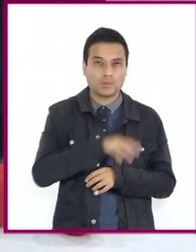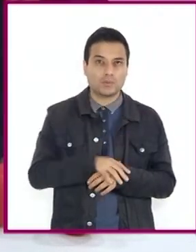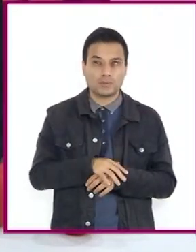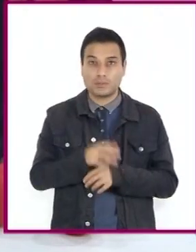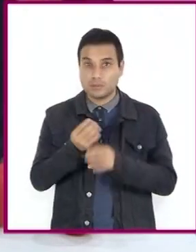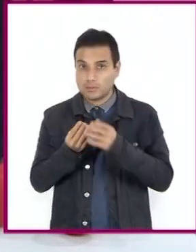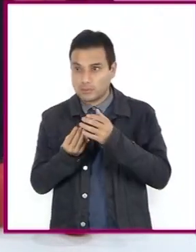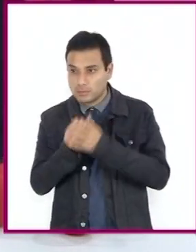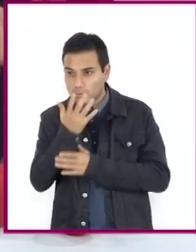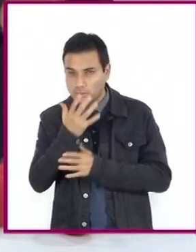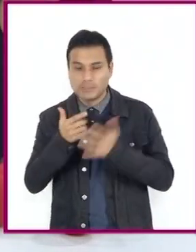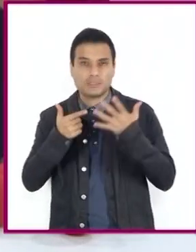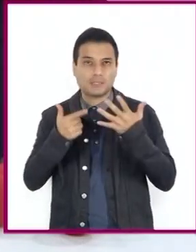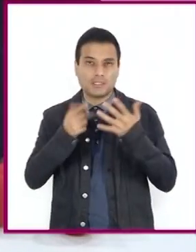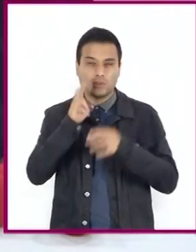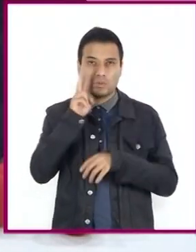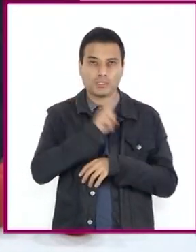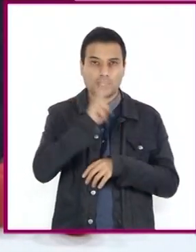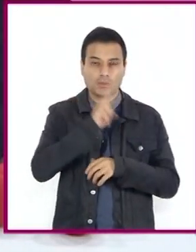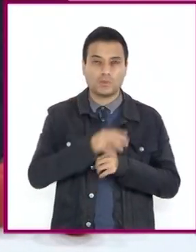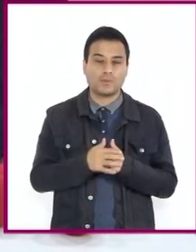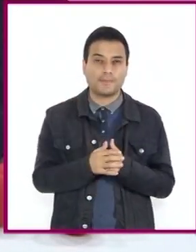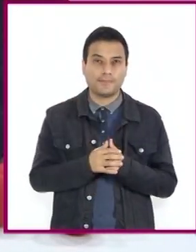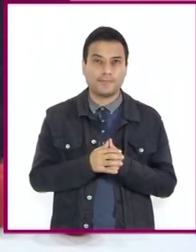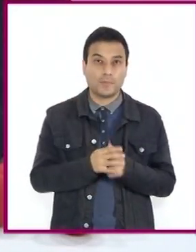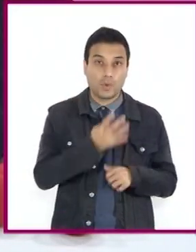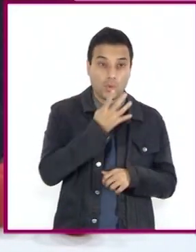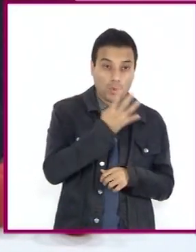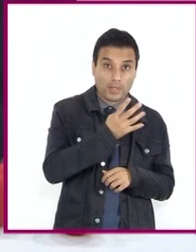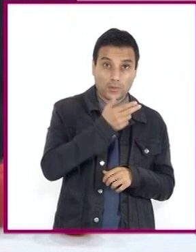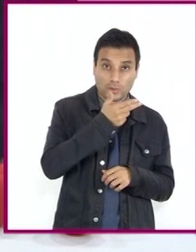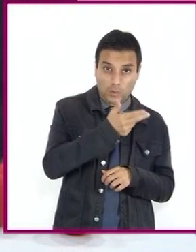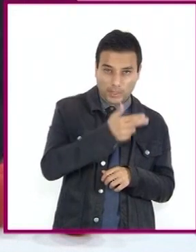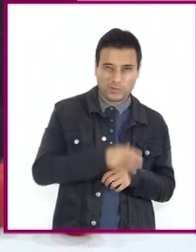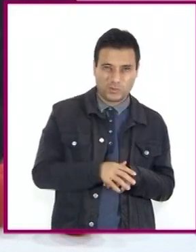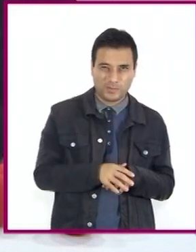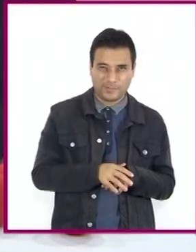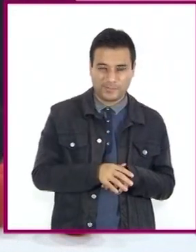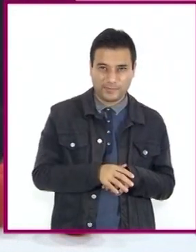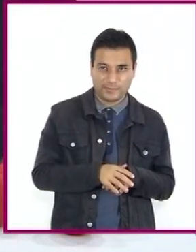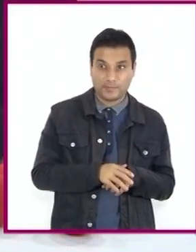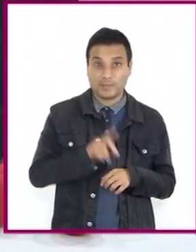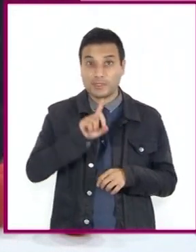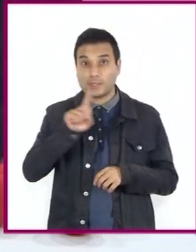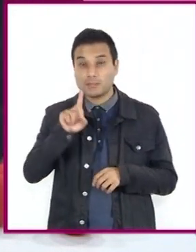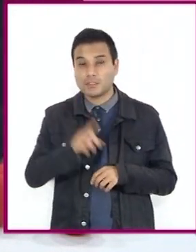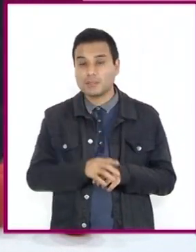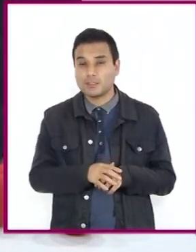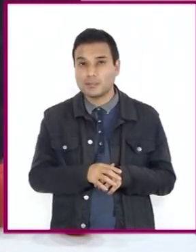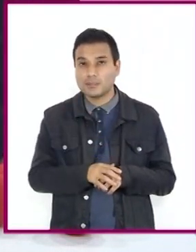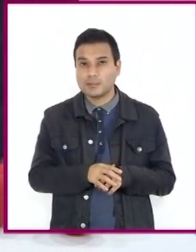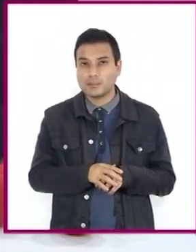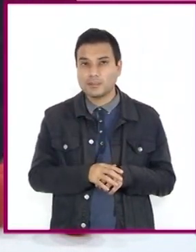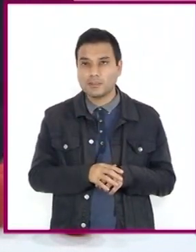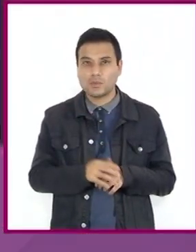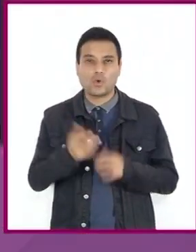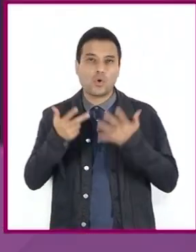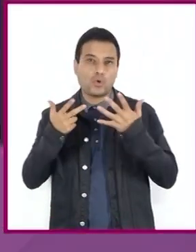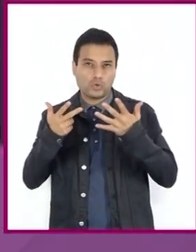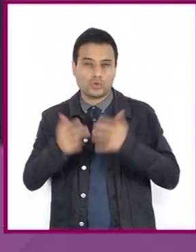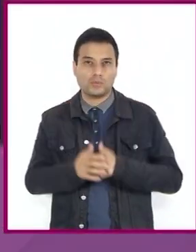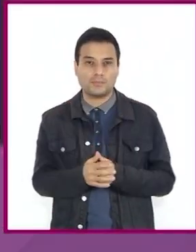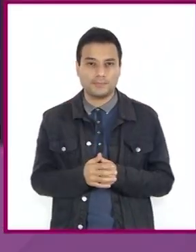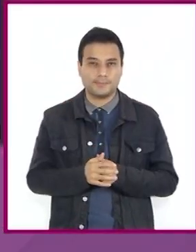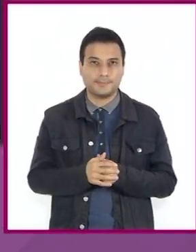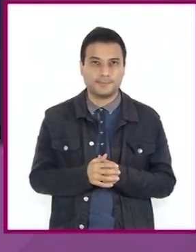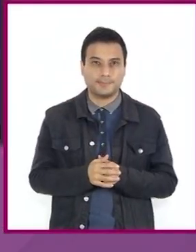7 oxígenos del lado de los productos. 4 hidrógenos del lado de los reactivos y del lado de los productos tenemos 8.